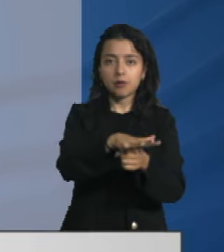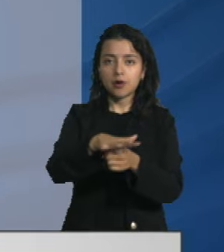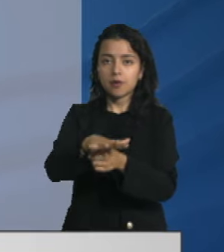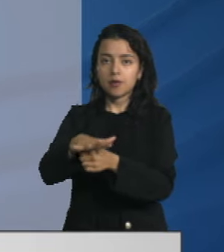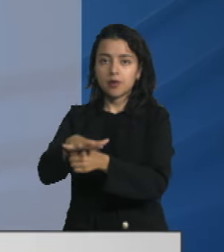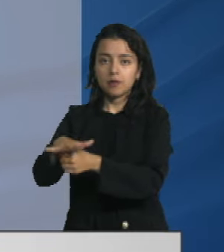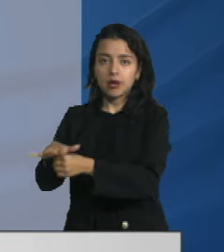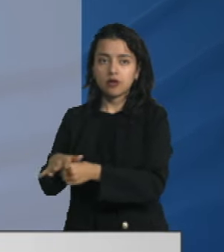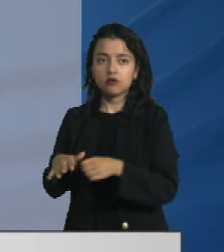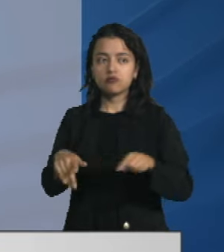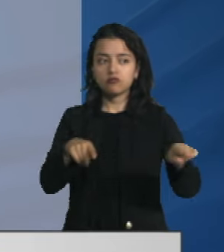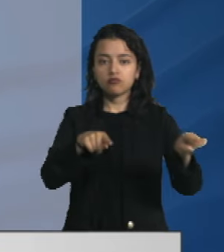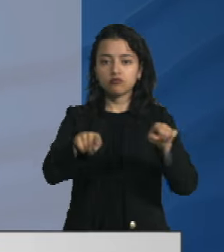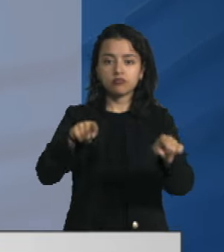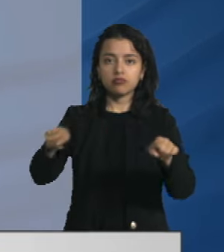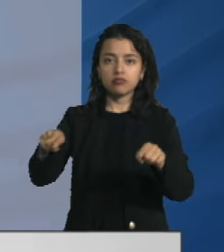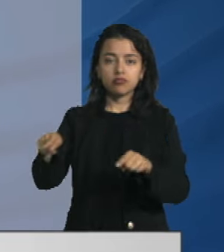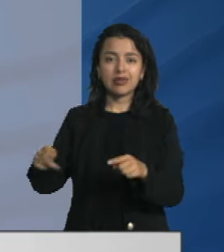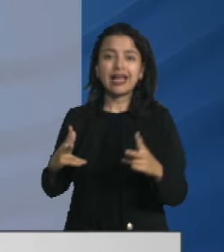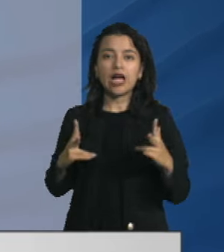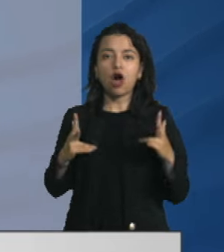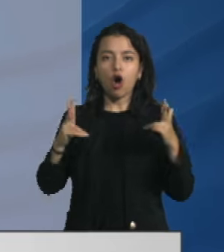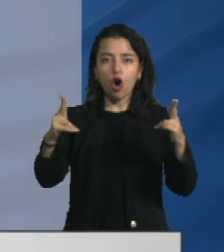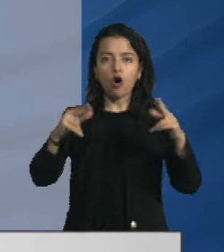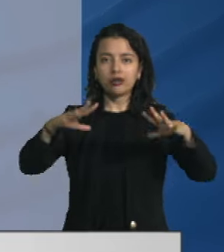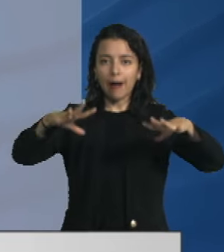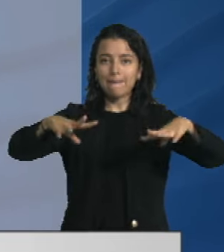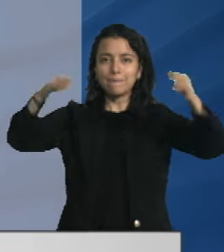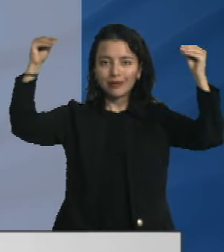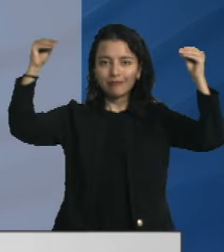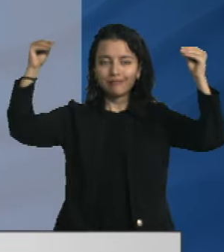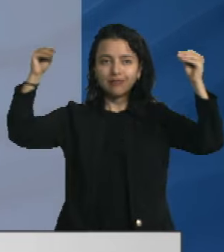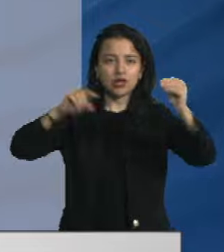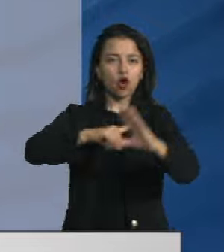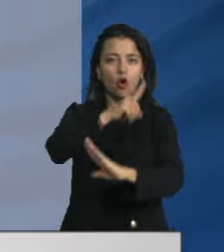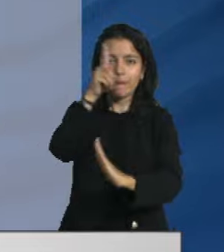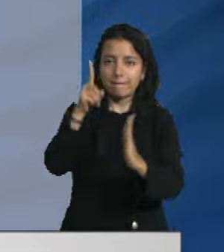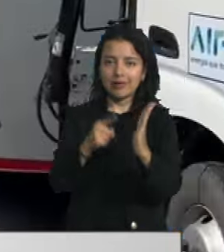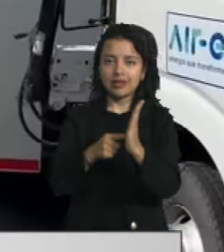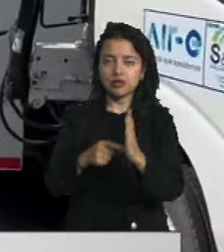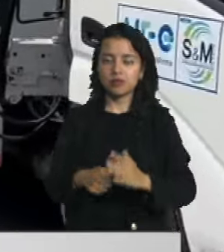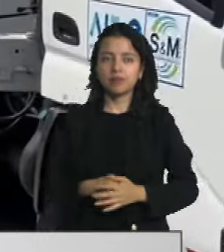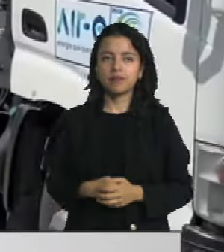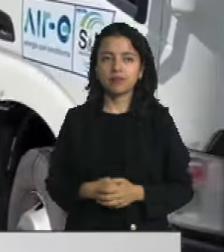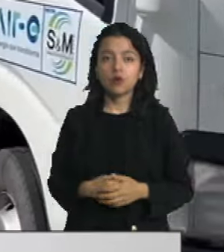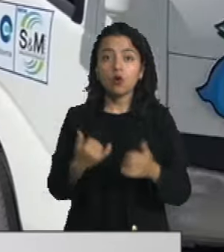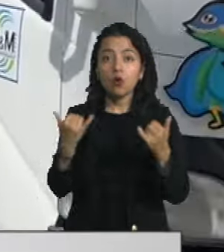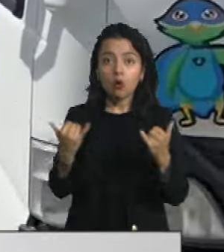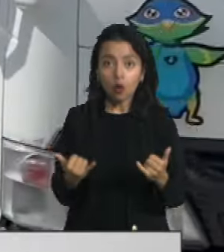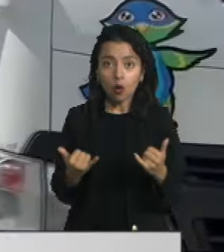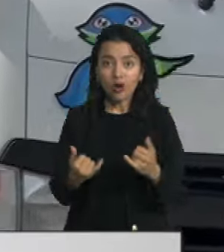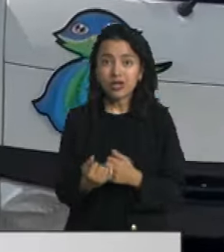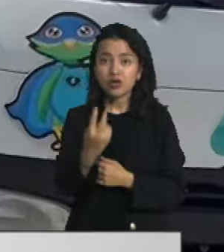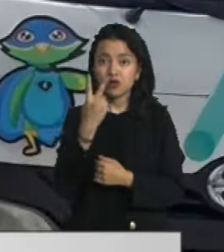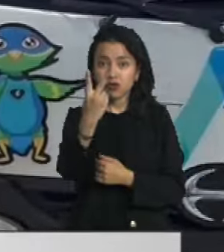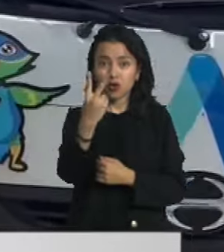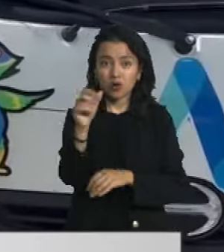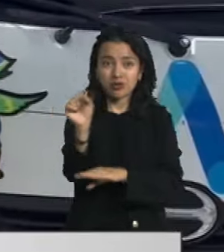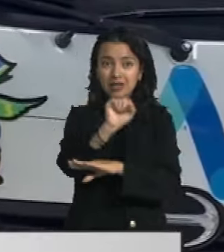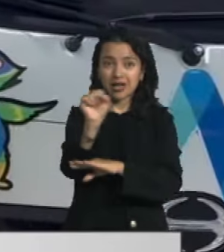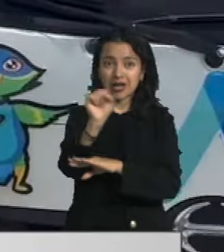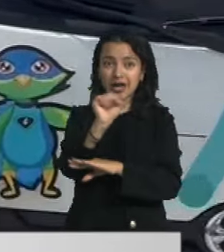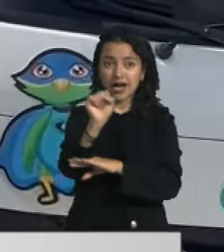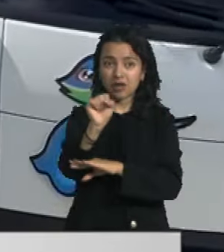el circuito total y también afectan a los normalizados. Hoy, en horas de la mañana, dos vehículos de la empresa Aire